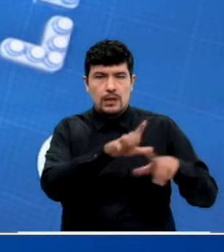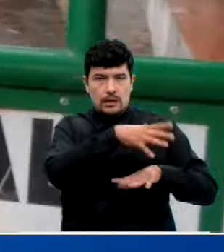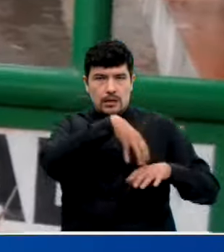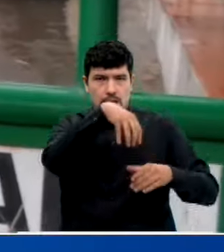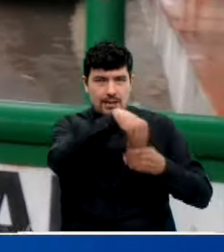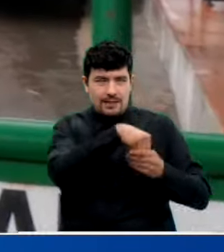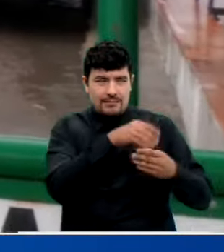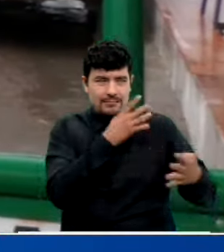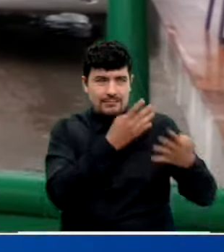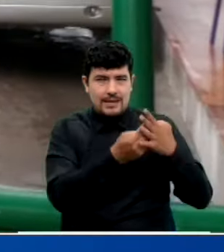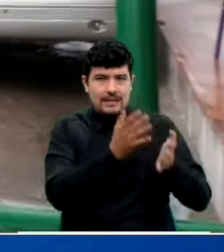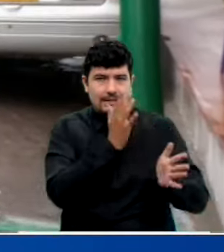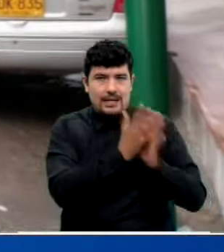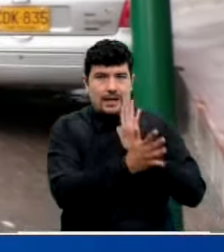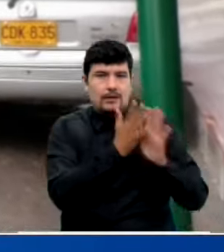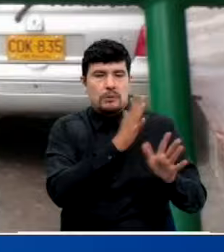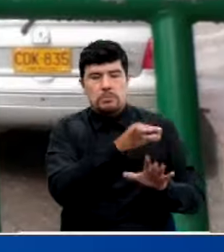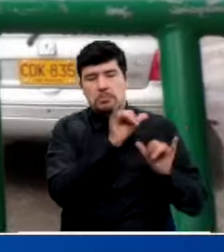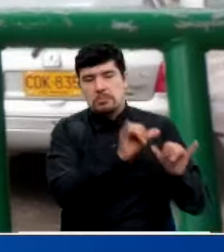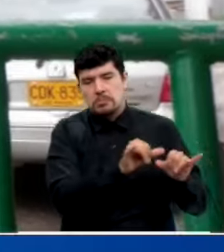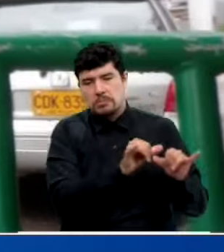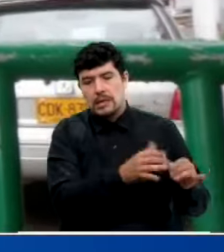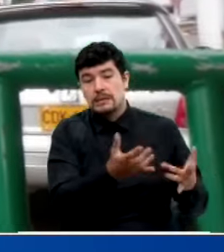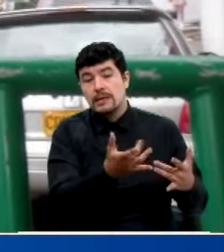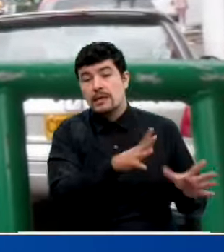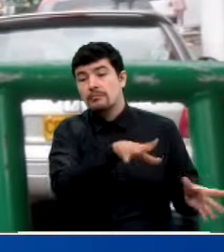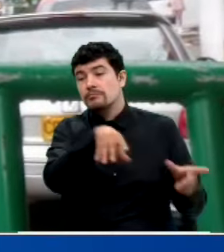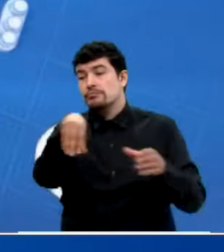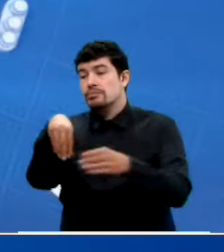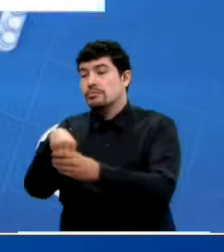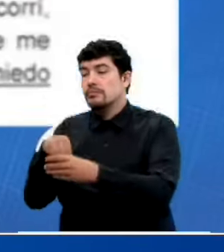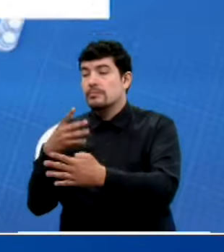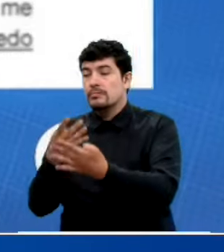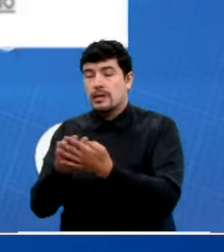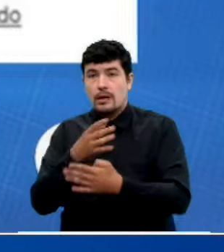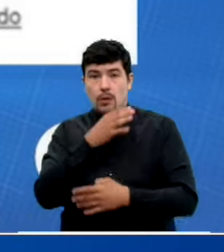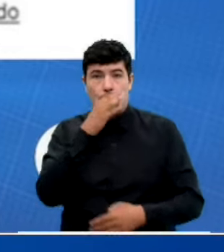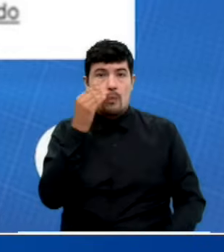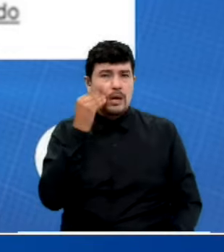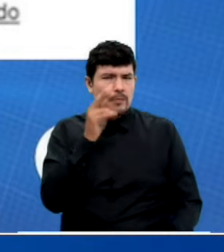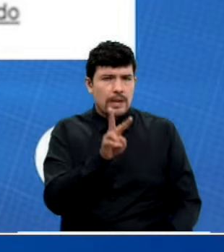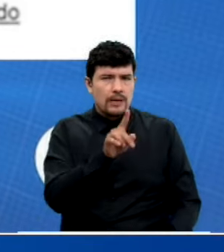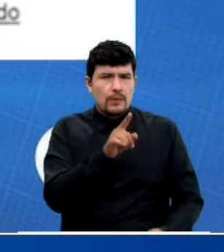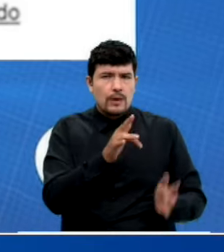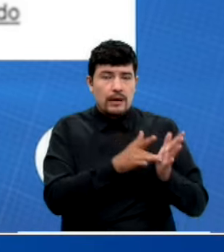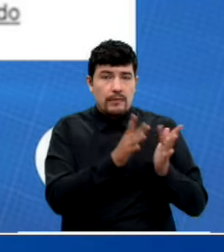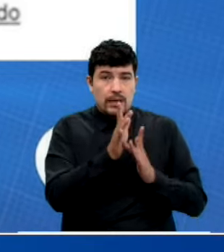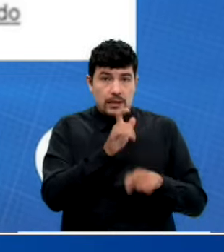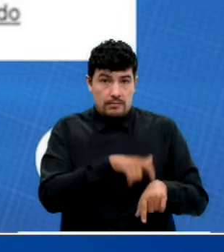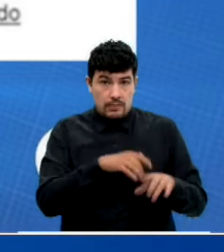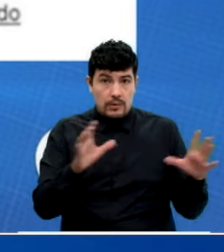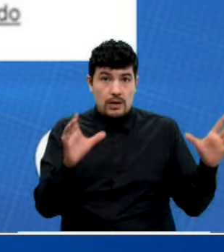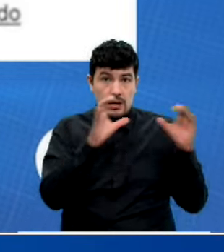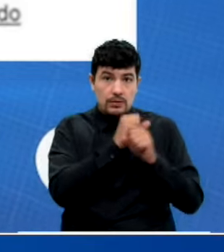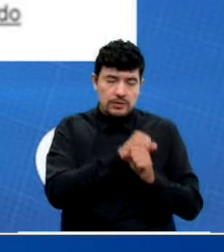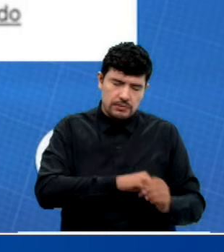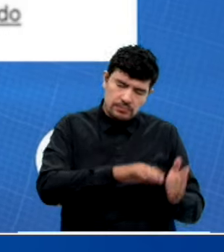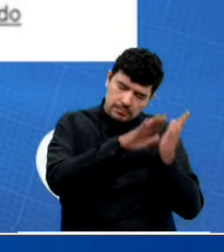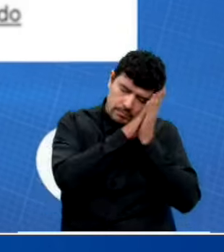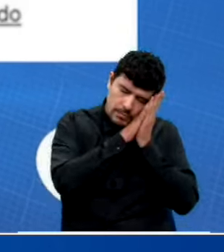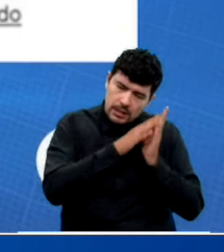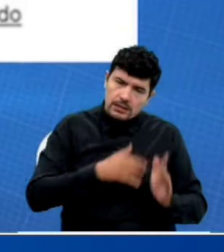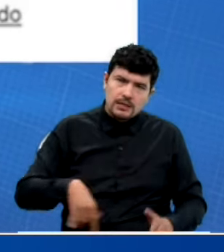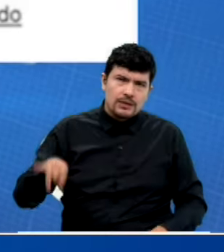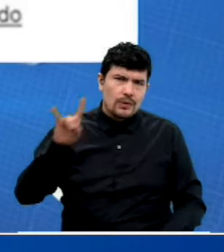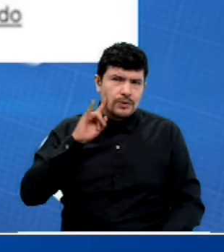permanecía recluido mientras se esperaba su traslado a centro carcelario. El 21 de abril, por la noche, mientras dormía, se presentó